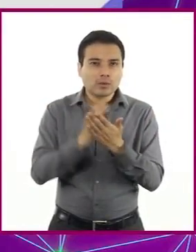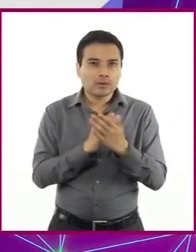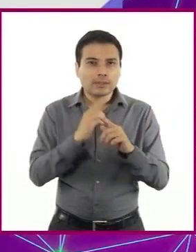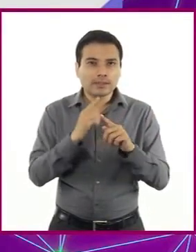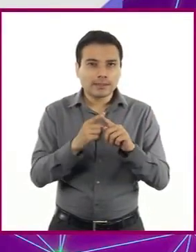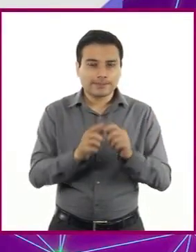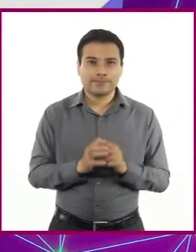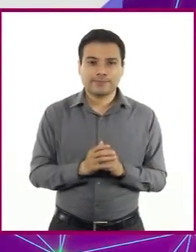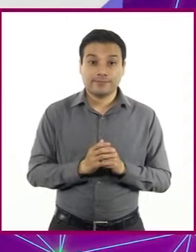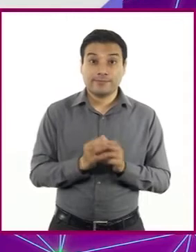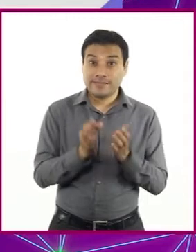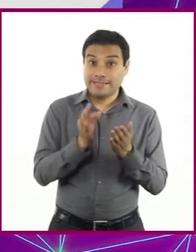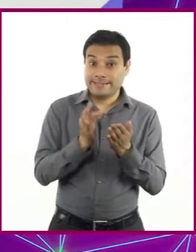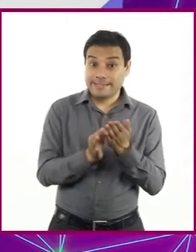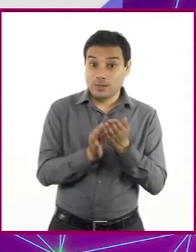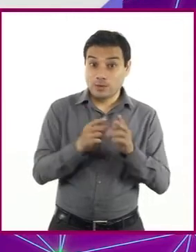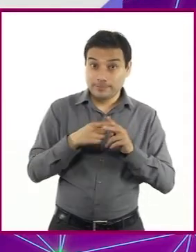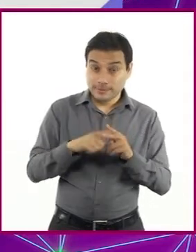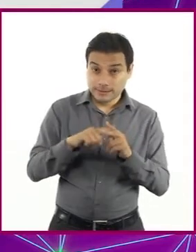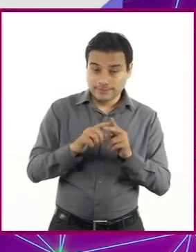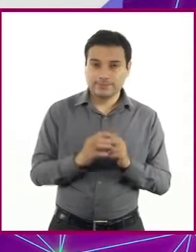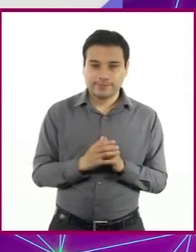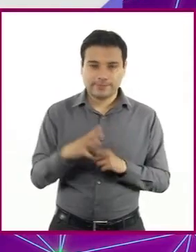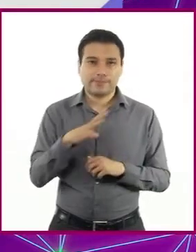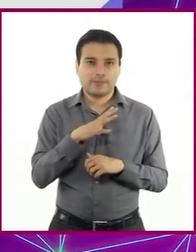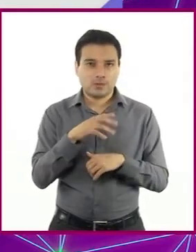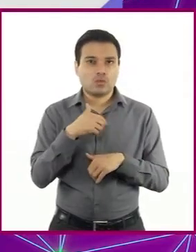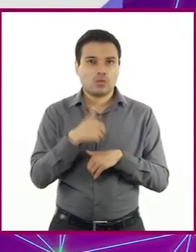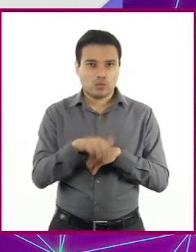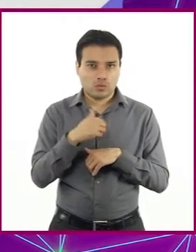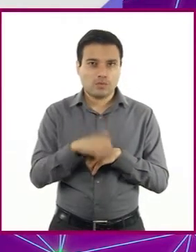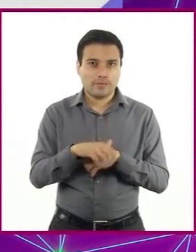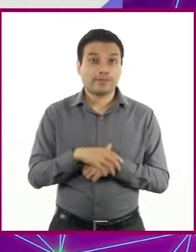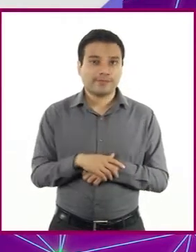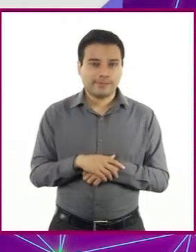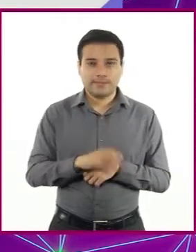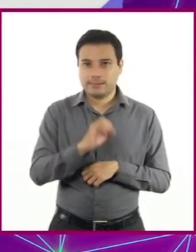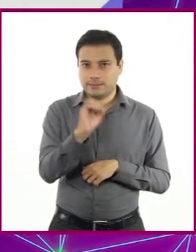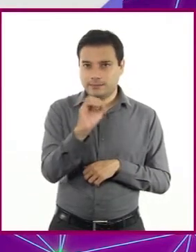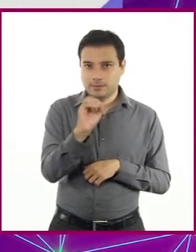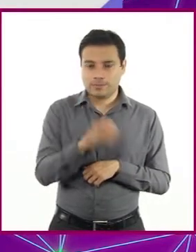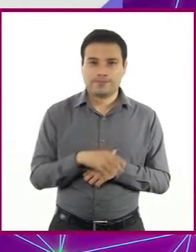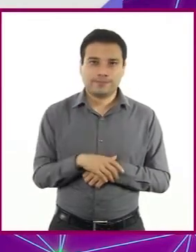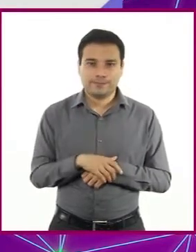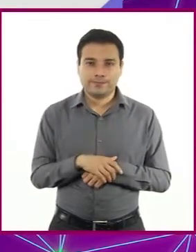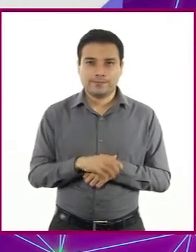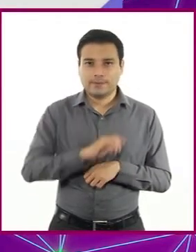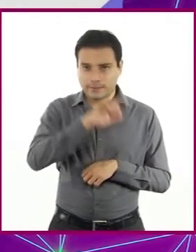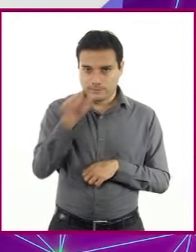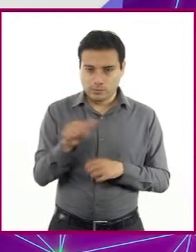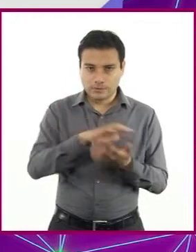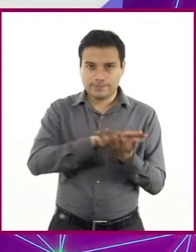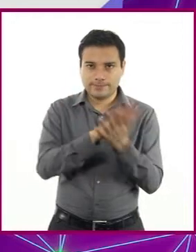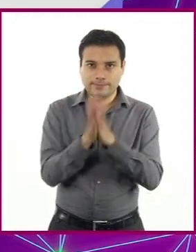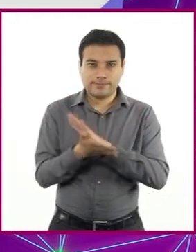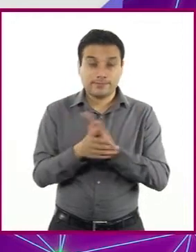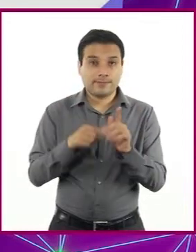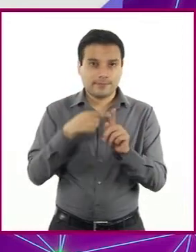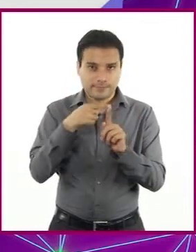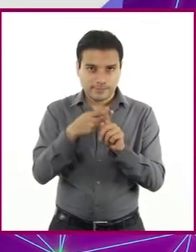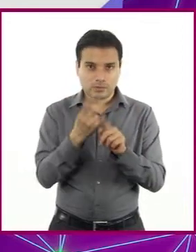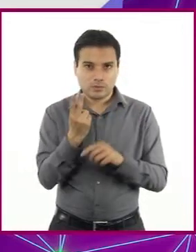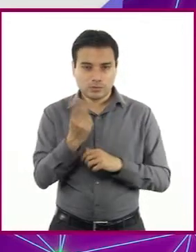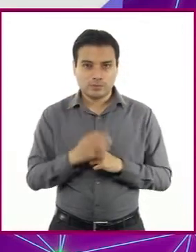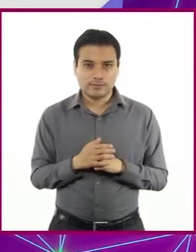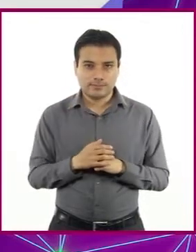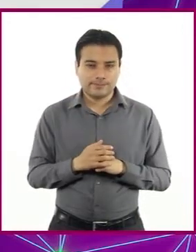El hierro inicialmente tenía un número de oxidación de valor 0, que pasó a más 2, por lo